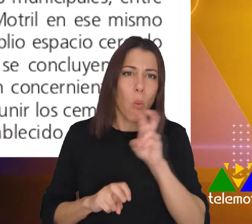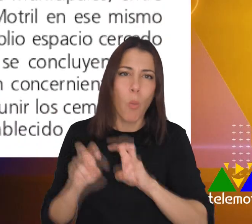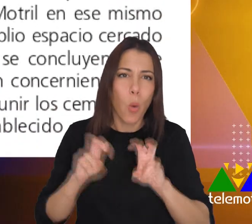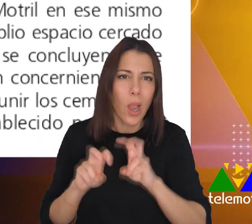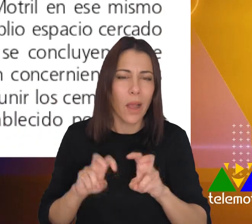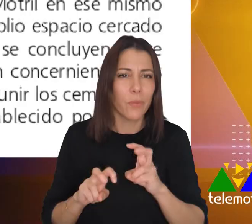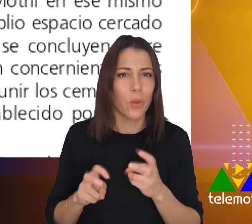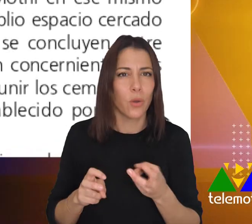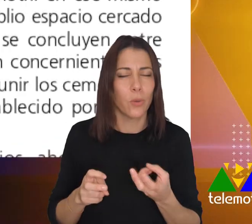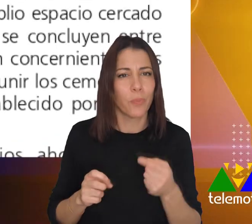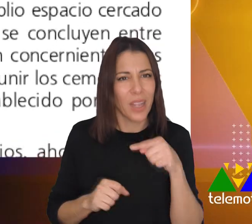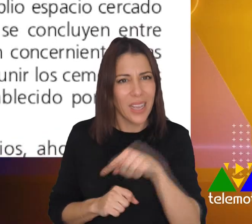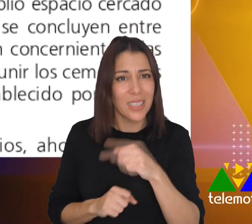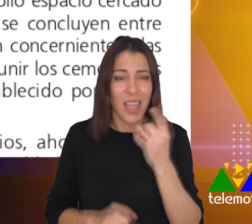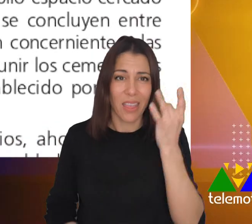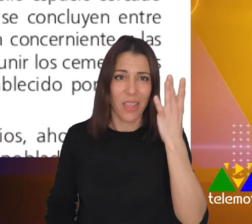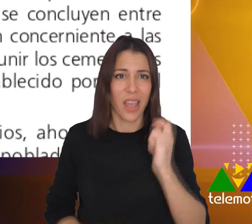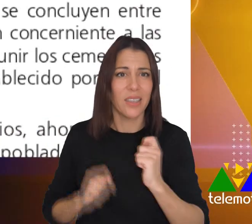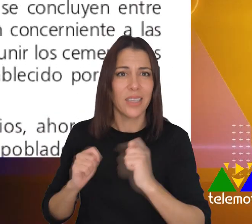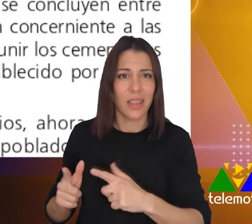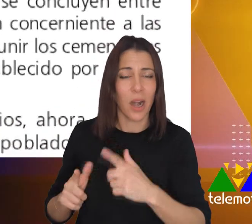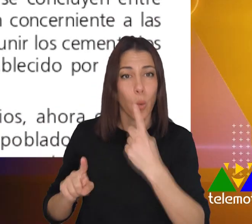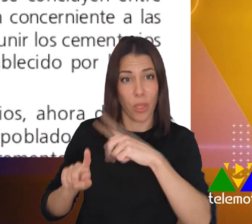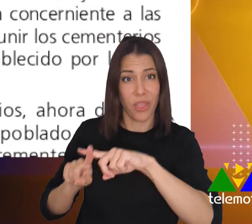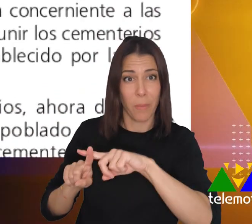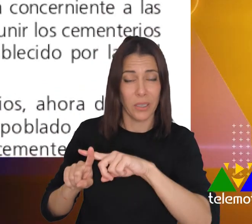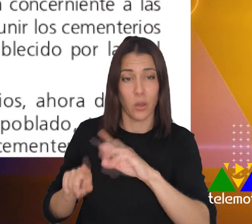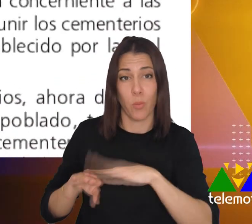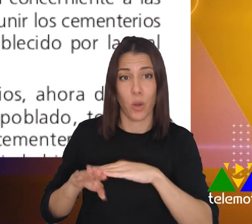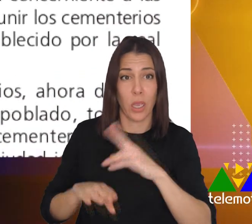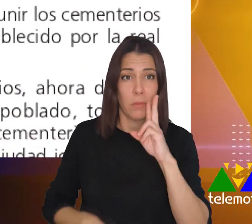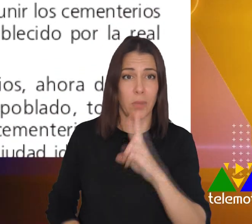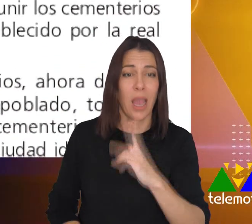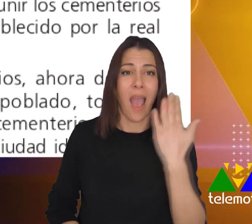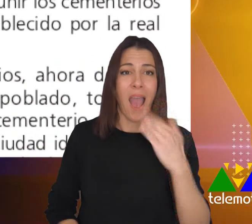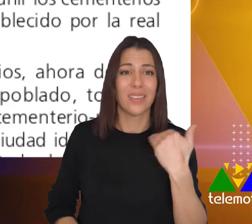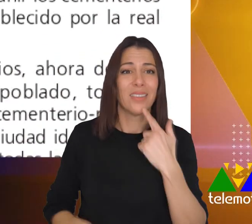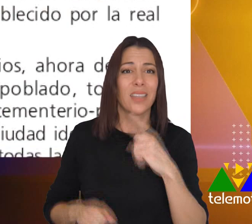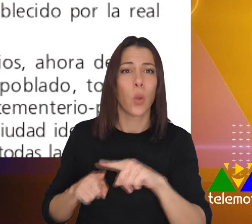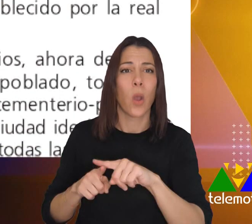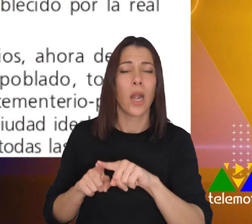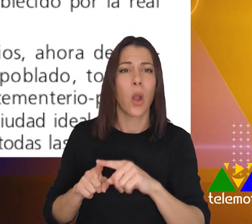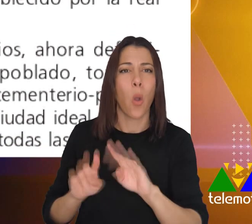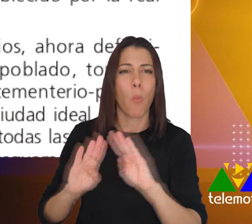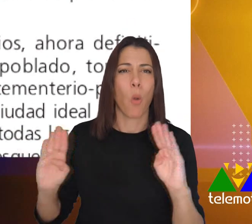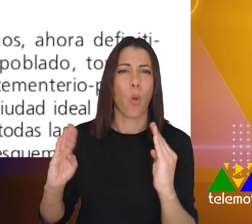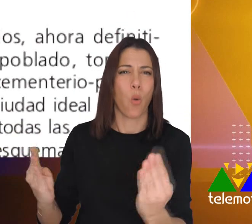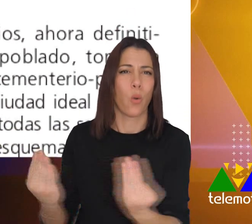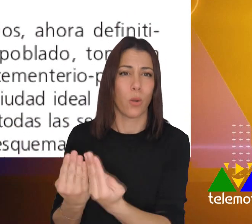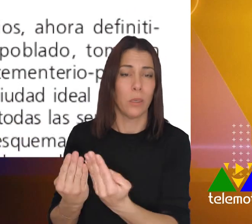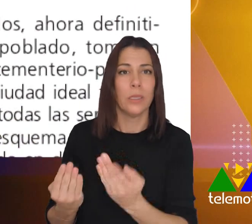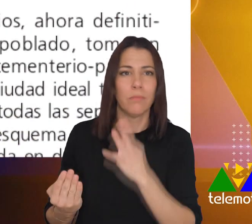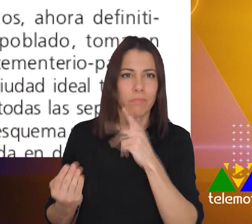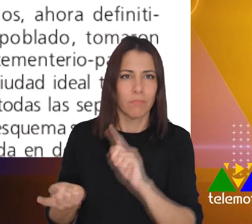buscando pues esa idea de darle a un cementerio que por lo que se ve eran 4 muros cerrados y poco más, darle la prestancia